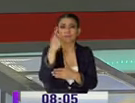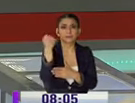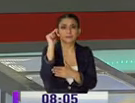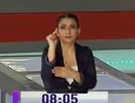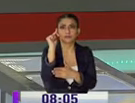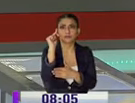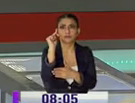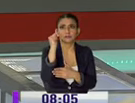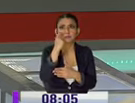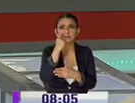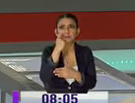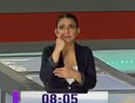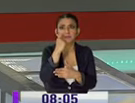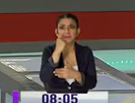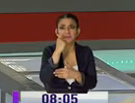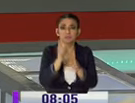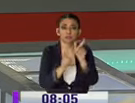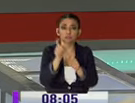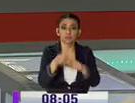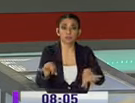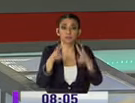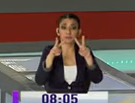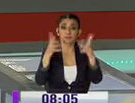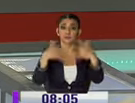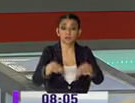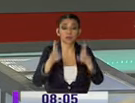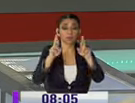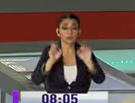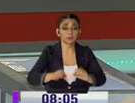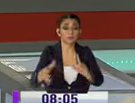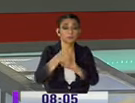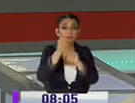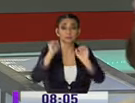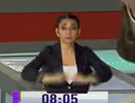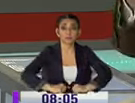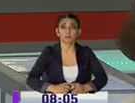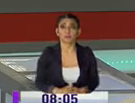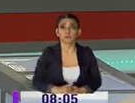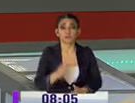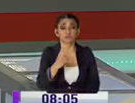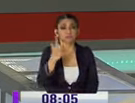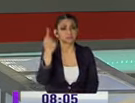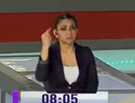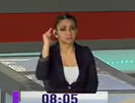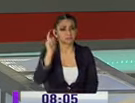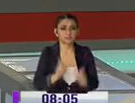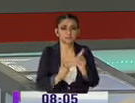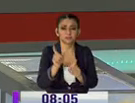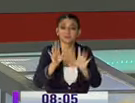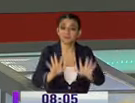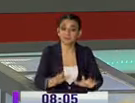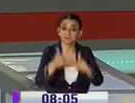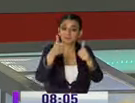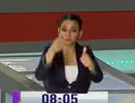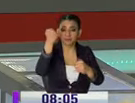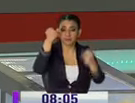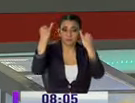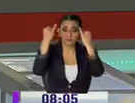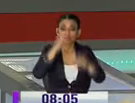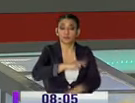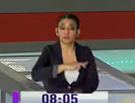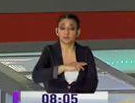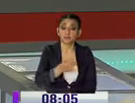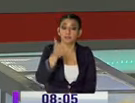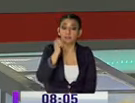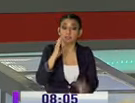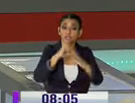millones en gente que ha visto esto y ojalá logremos superar unos 2, 3 millones. Así que esas son grandes iniciativas. El día de ayer